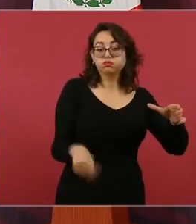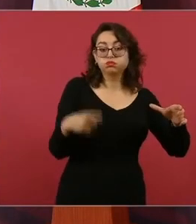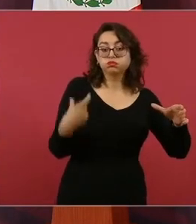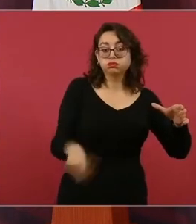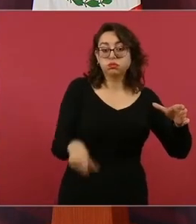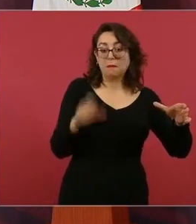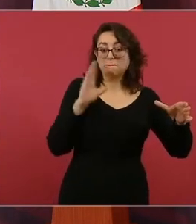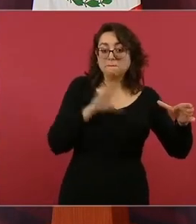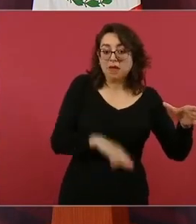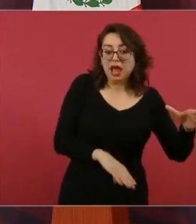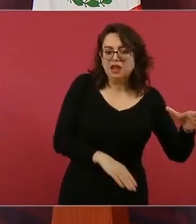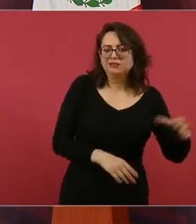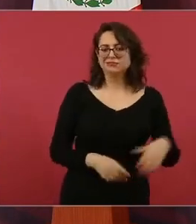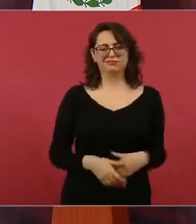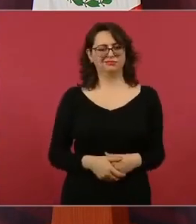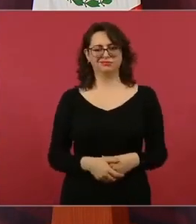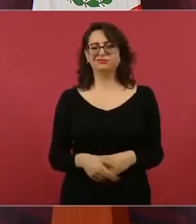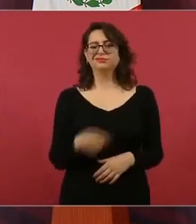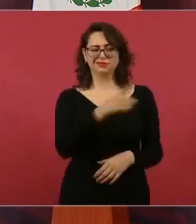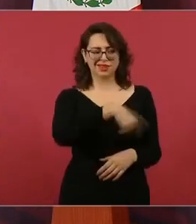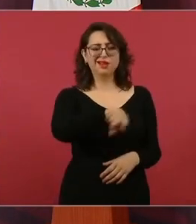les ha ido bien.